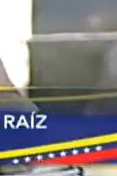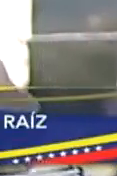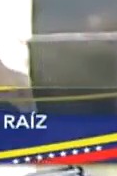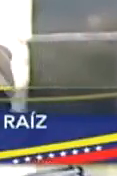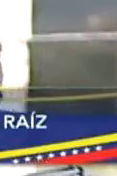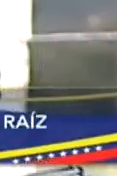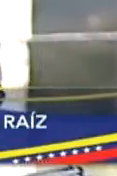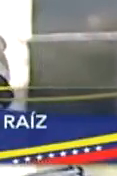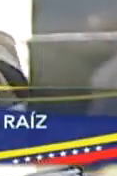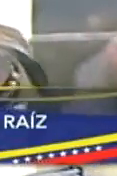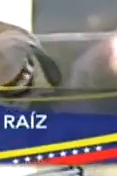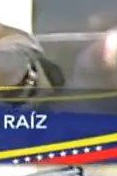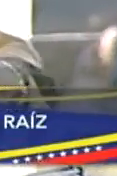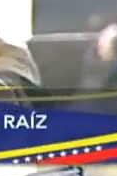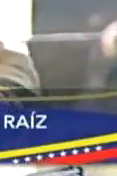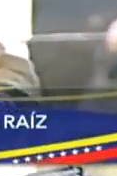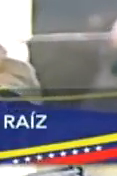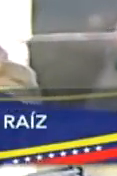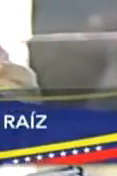Es muy importante